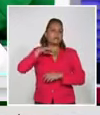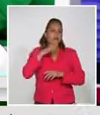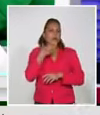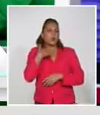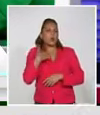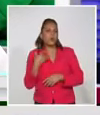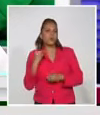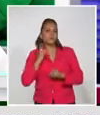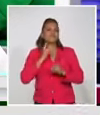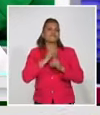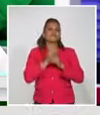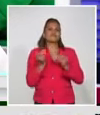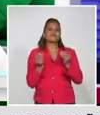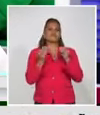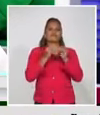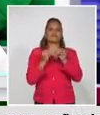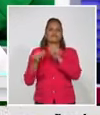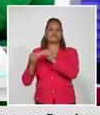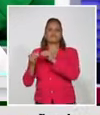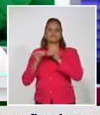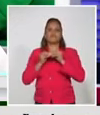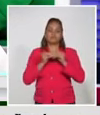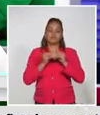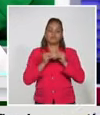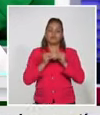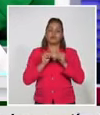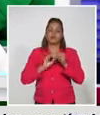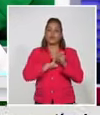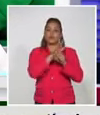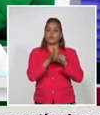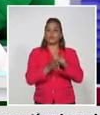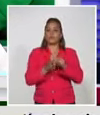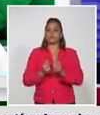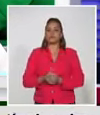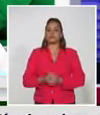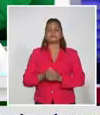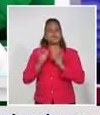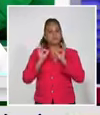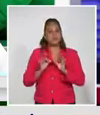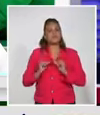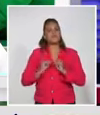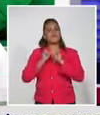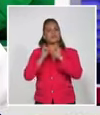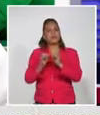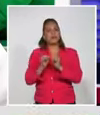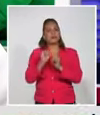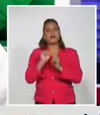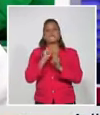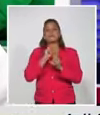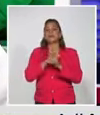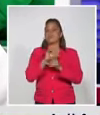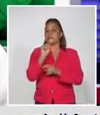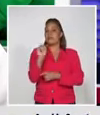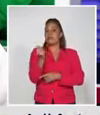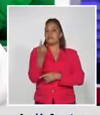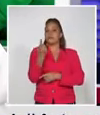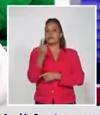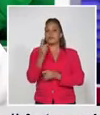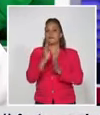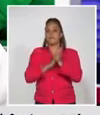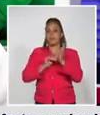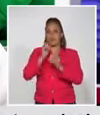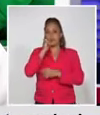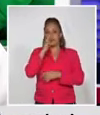de infección que ocasionó la enfermedad. Como siempre informamos, desde el 1 de noviembre que se abrió